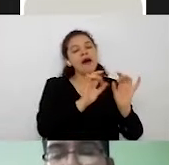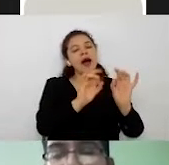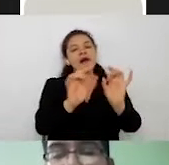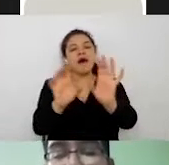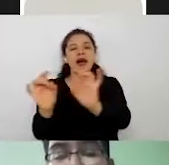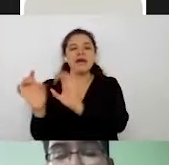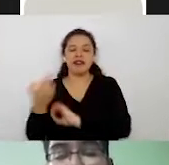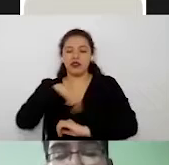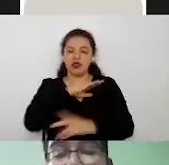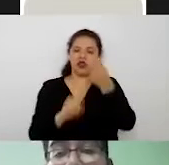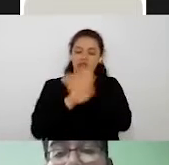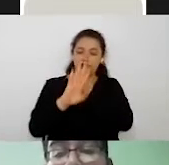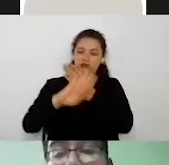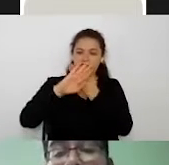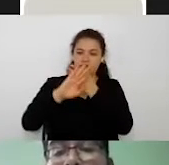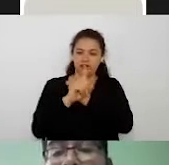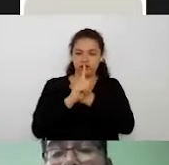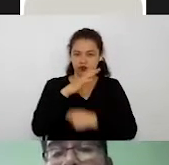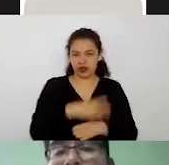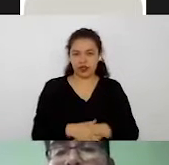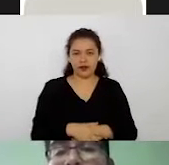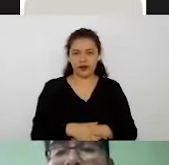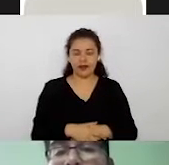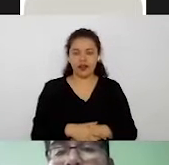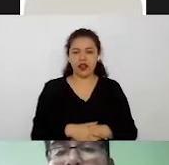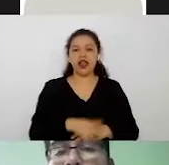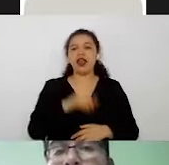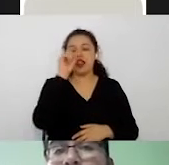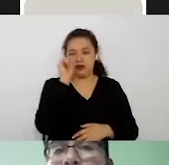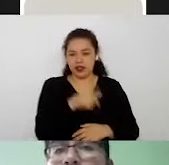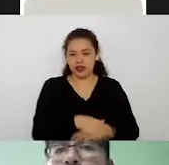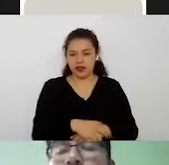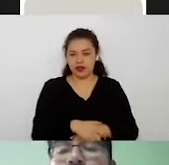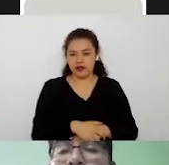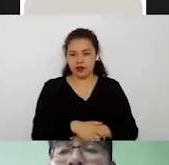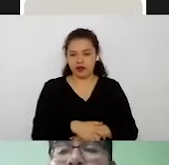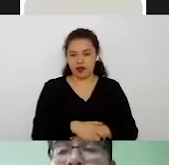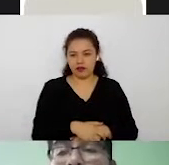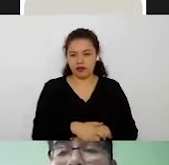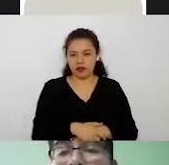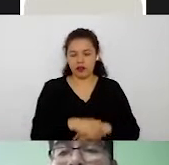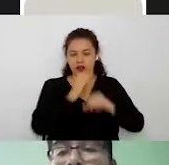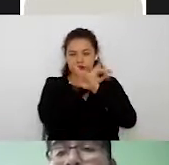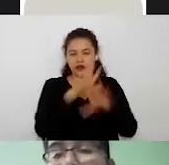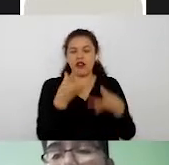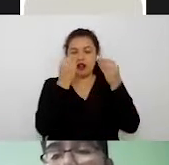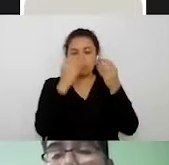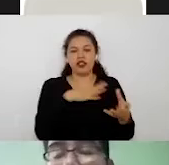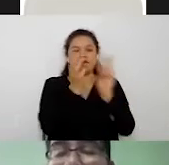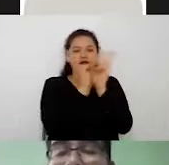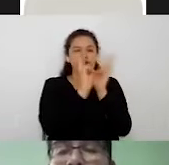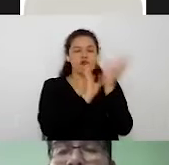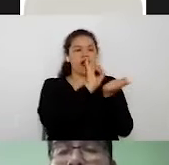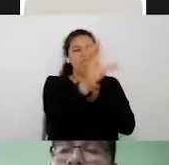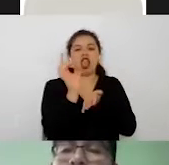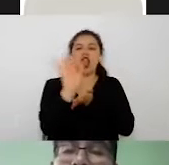podrían afectar. Y también ahorita hay mucha información que corre vía WhatsApp, que